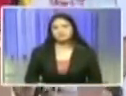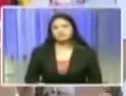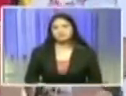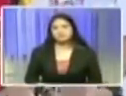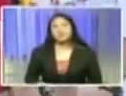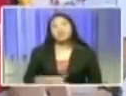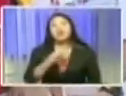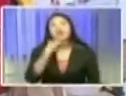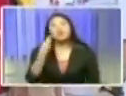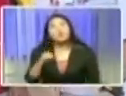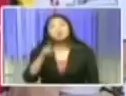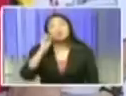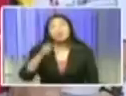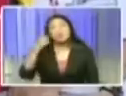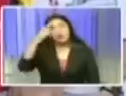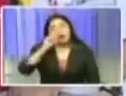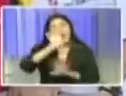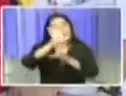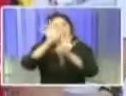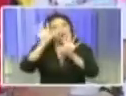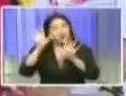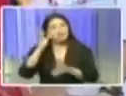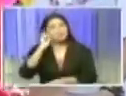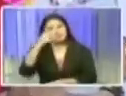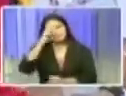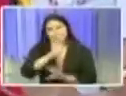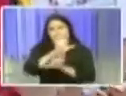Y la juventud tiene que tener claro